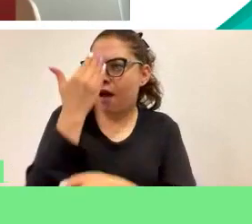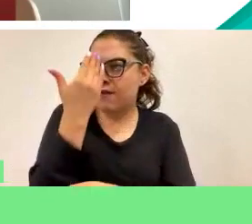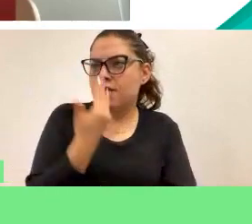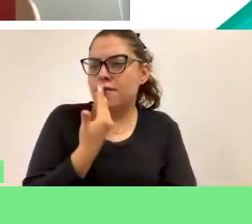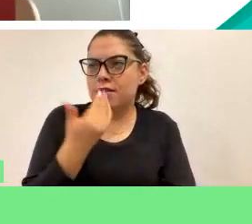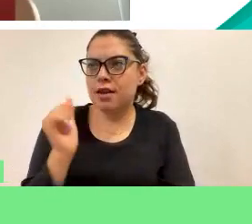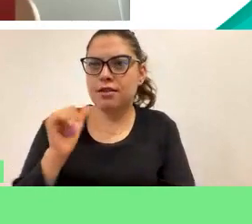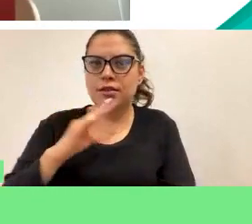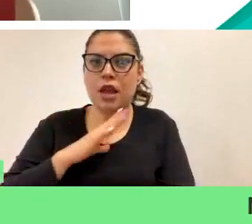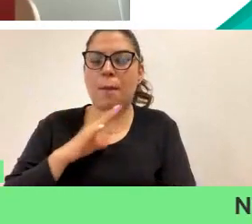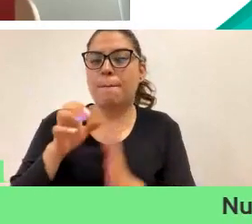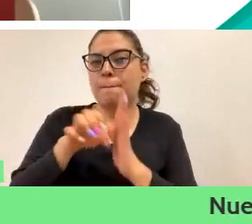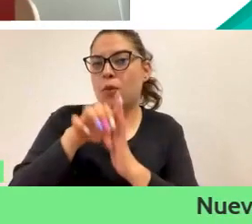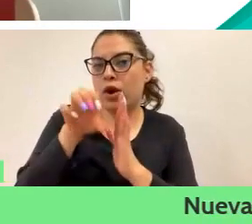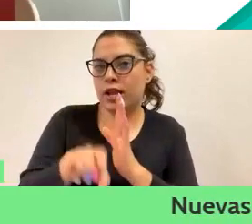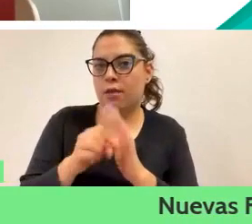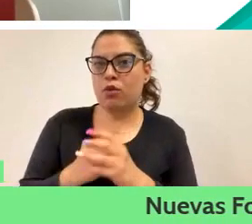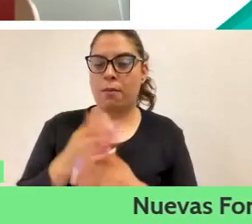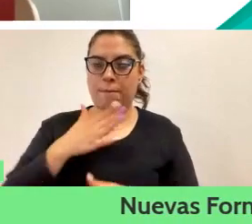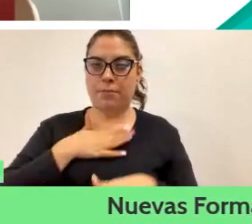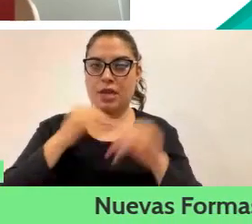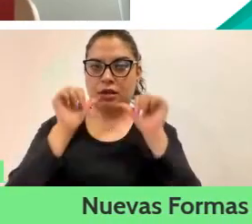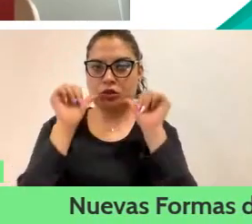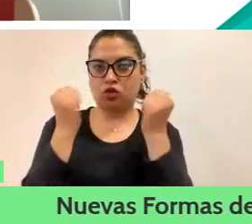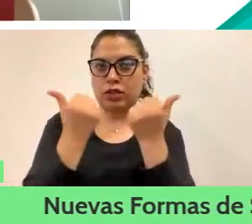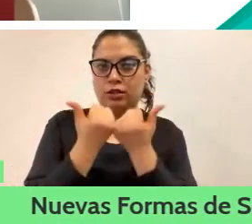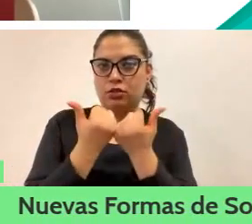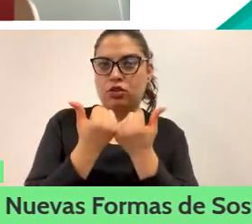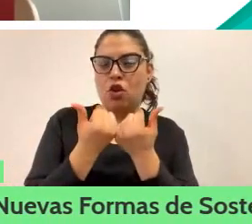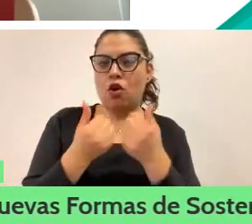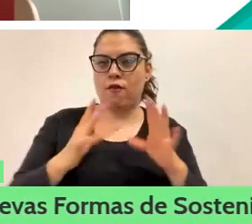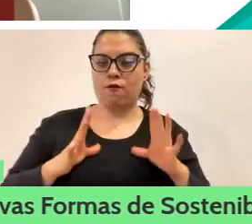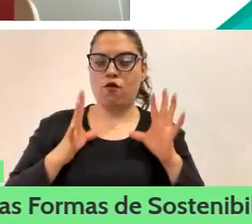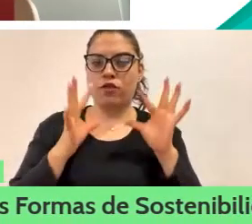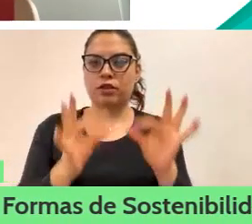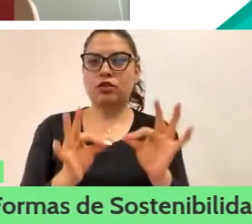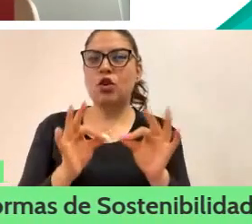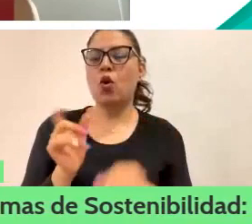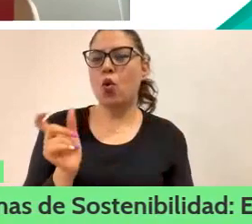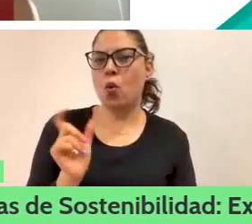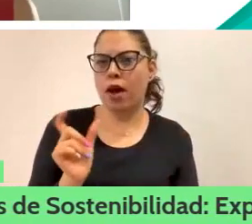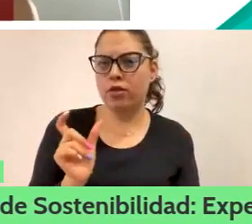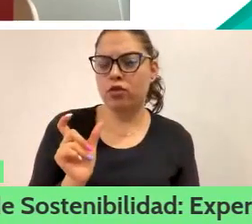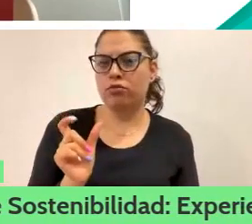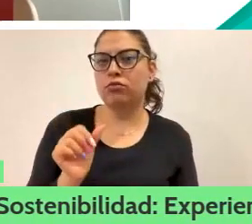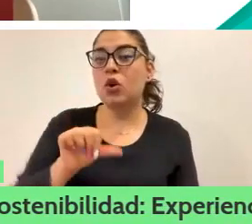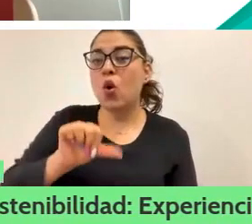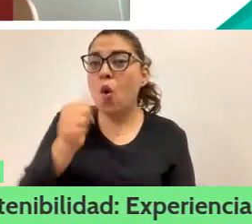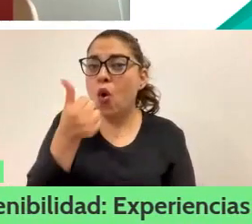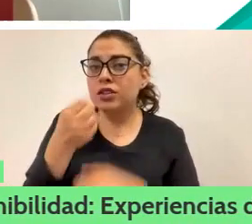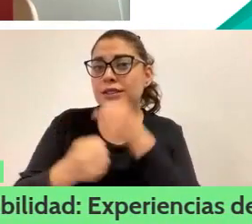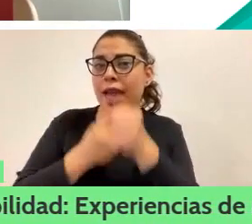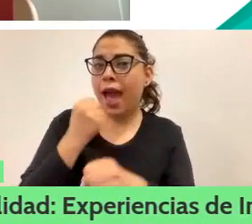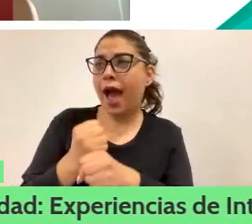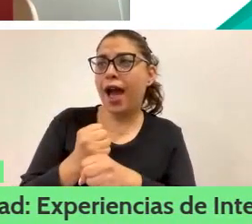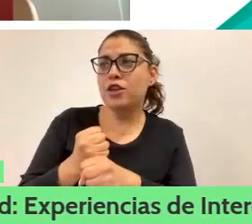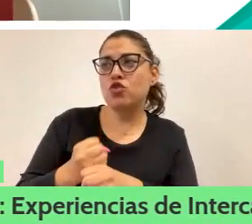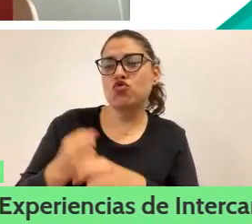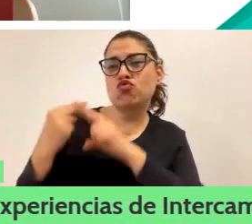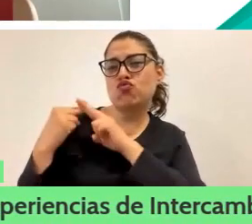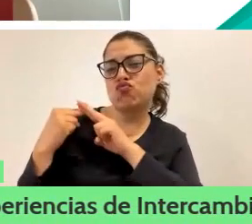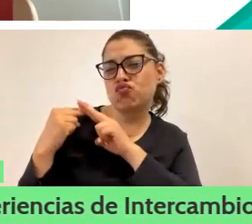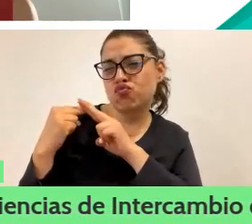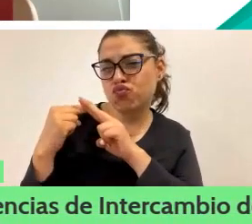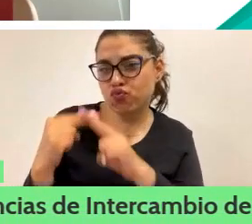hace 11 años con un equipo de masajistas con discapacidad visual que empieza a brindar este